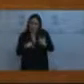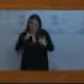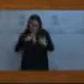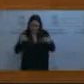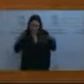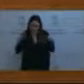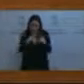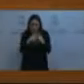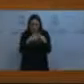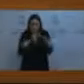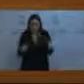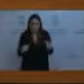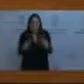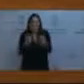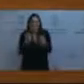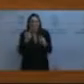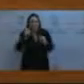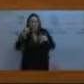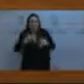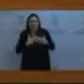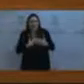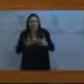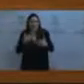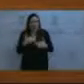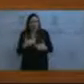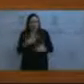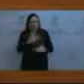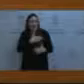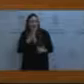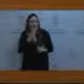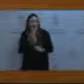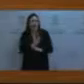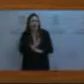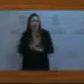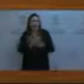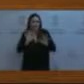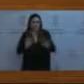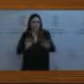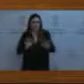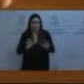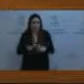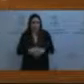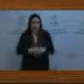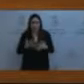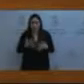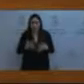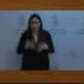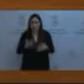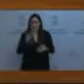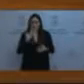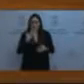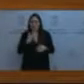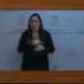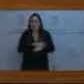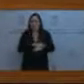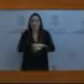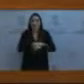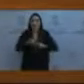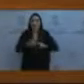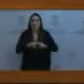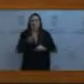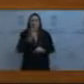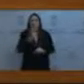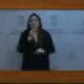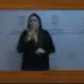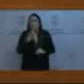y que hay una falta de credibilidad, ¿no? Y quiero ponerles ejemplos claros. Mire, por ejemplo, el Gobierno del Principado se ha comprometido en